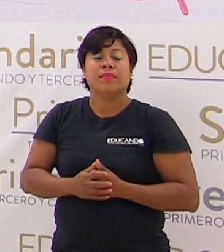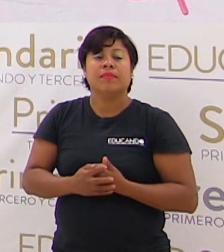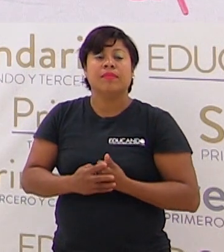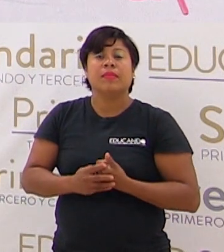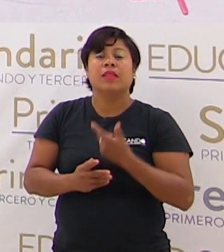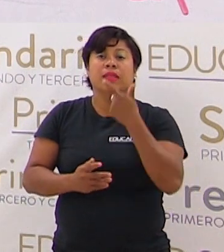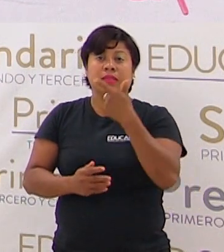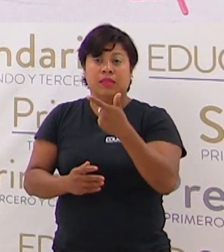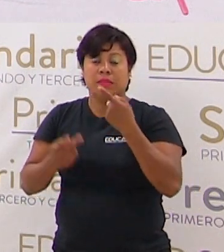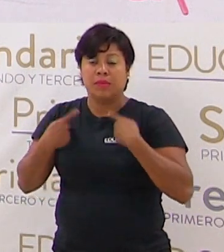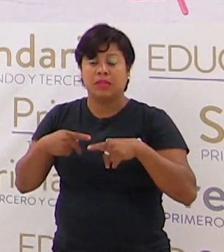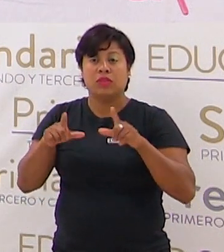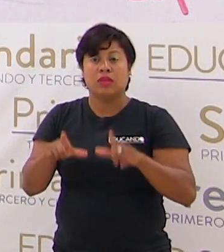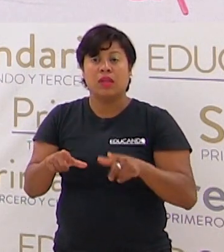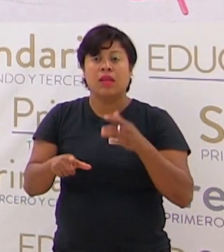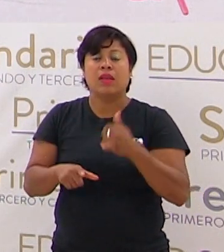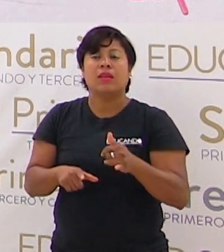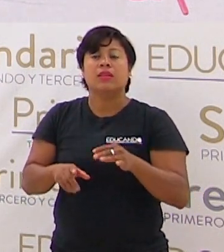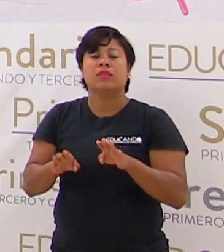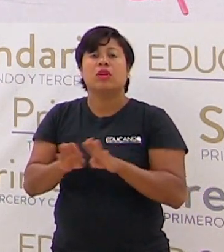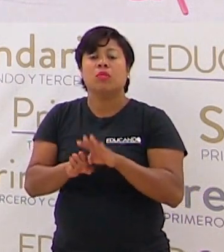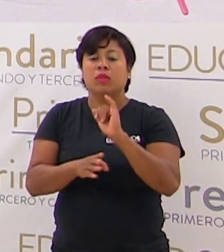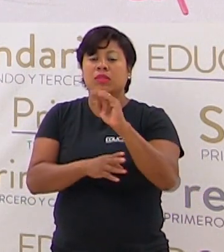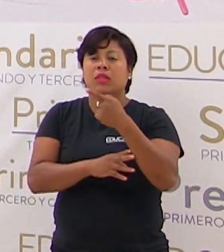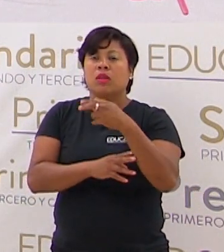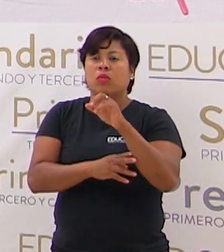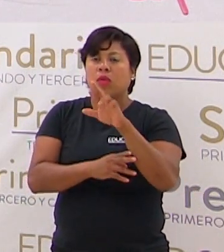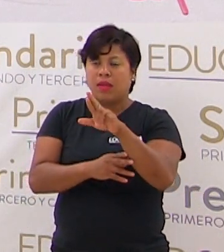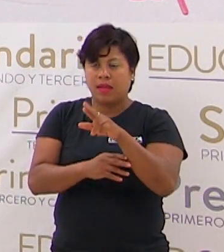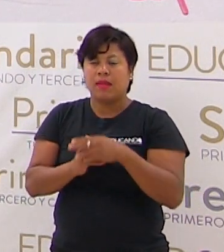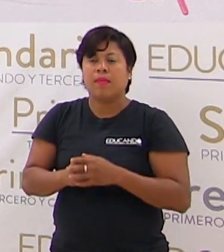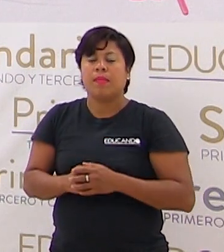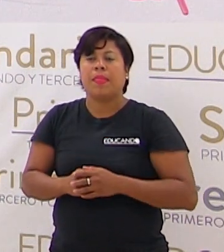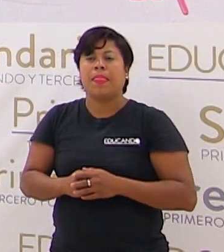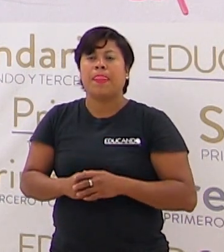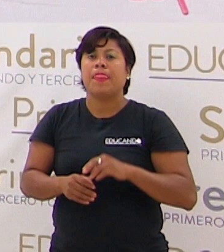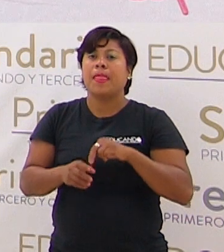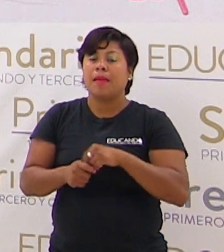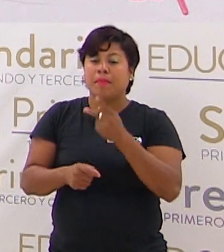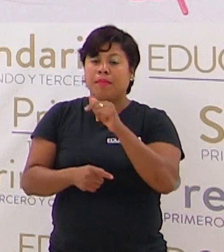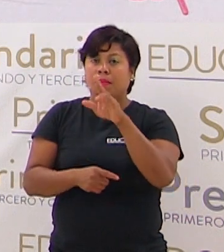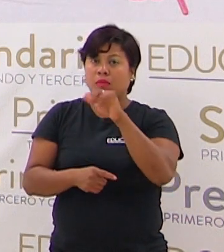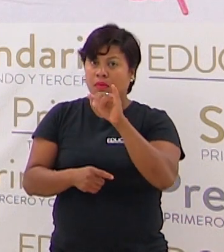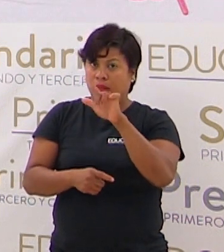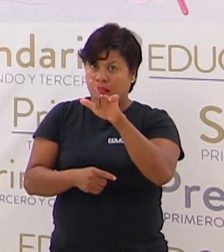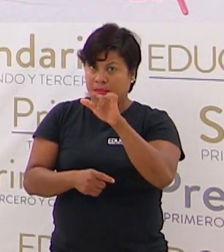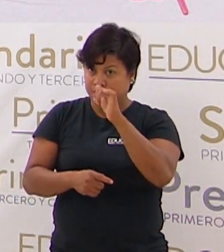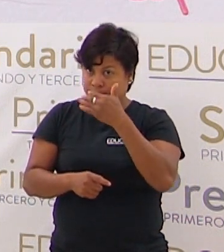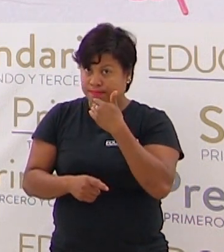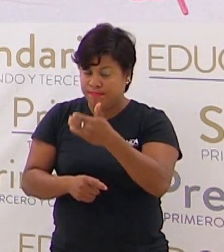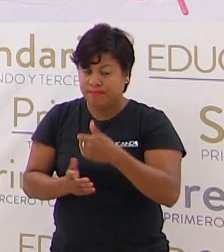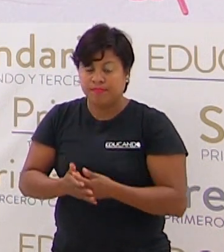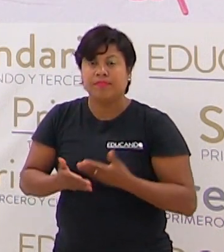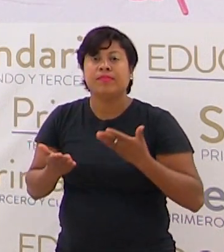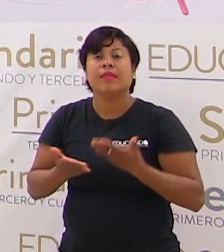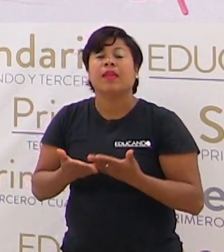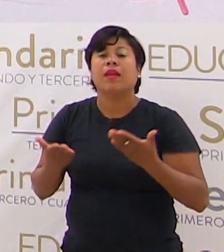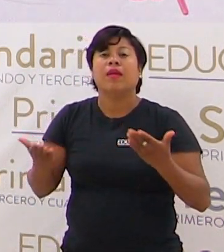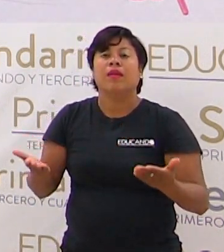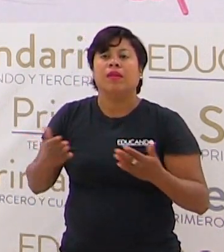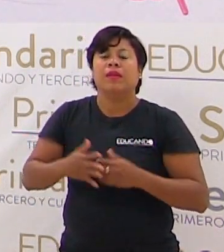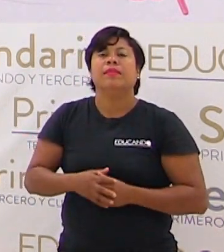este pronombre personal es conjugado en singular o es conjugado en plural. ¿Bien? Ahora,